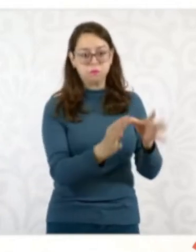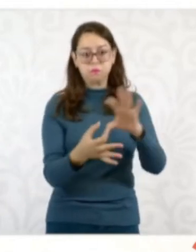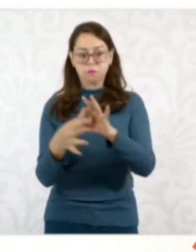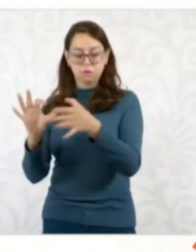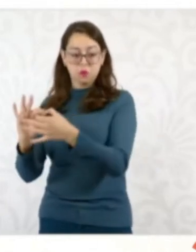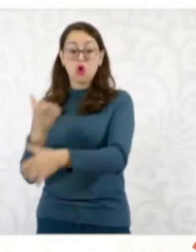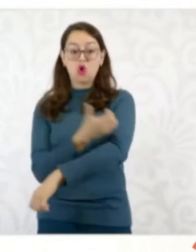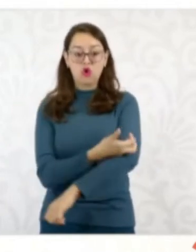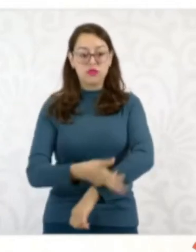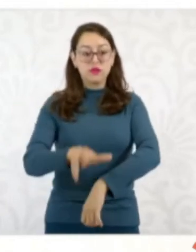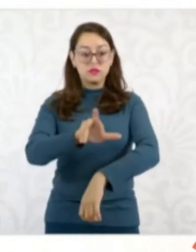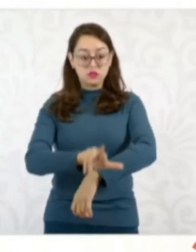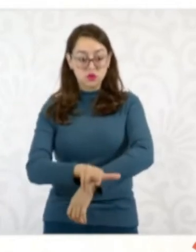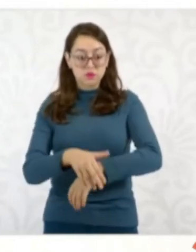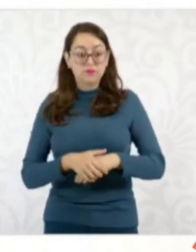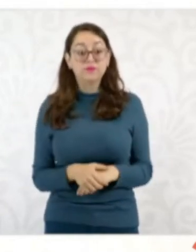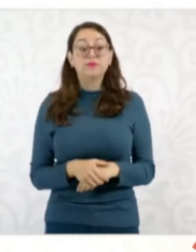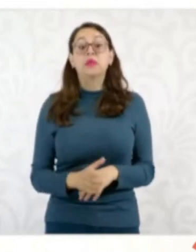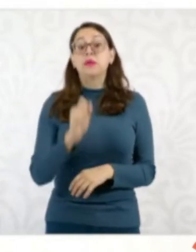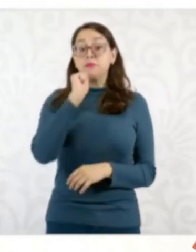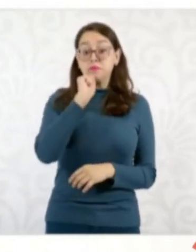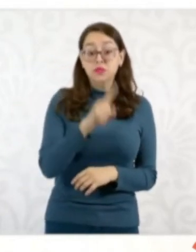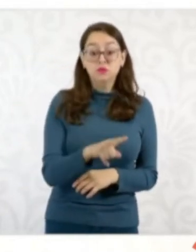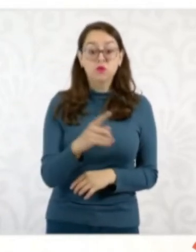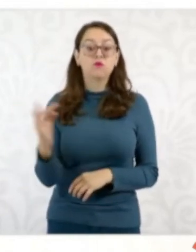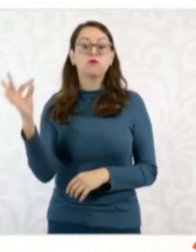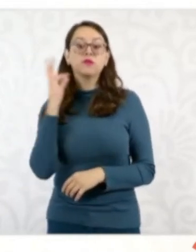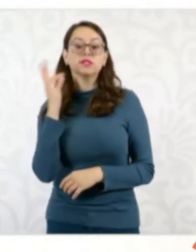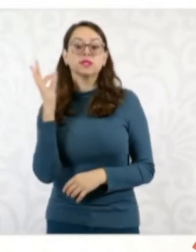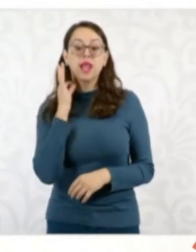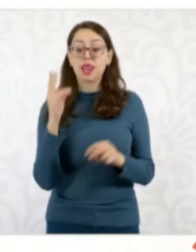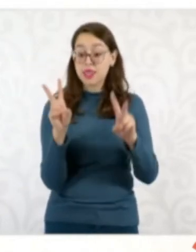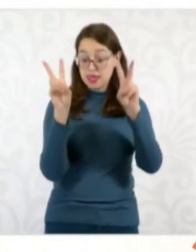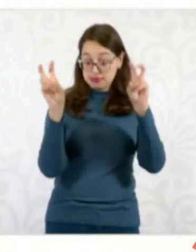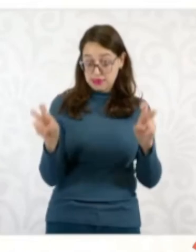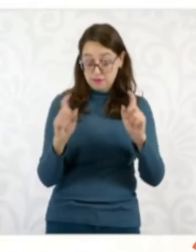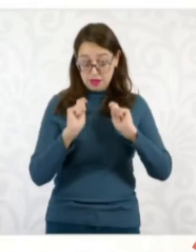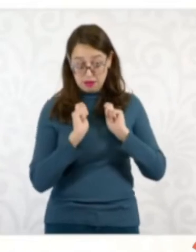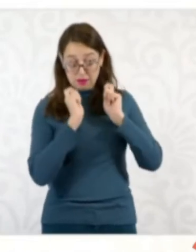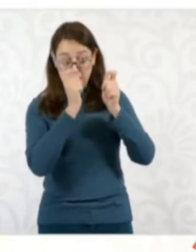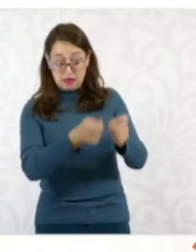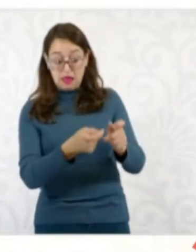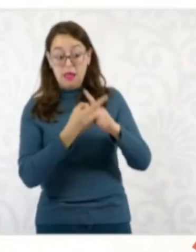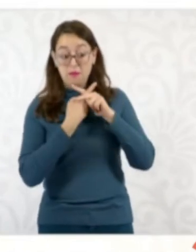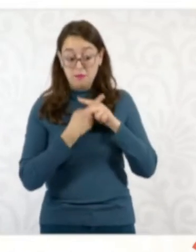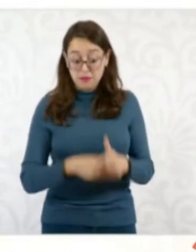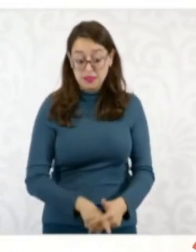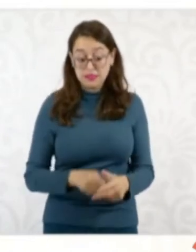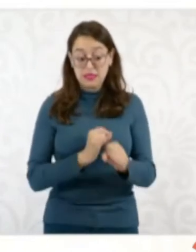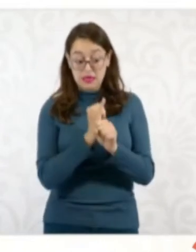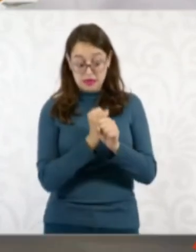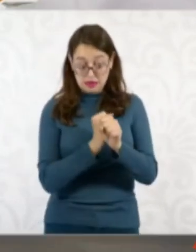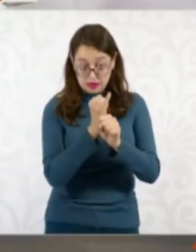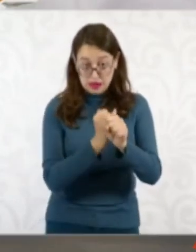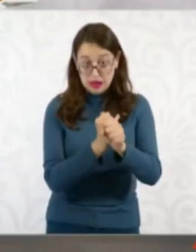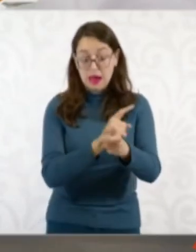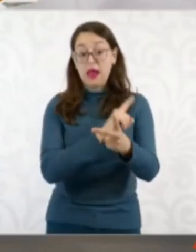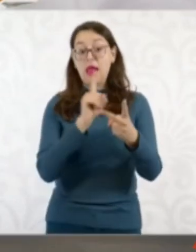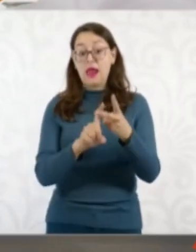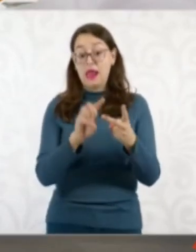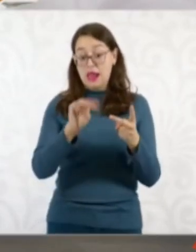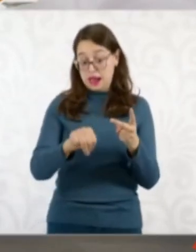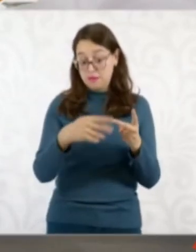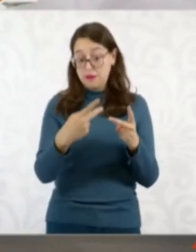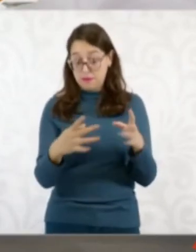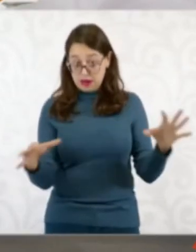establece que la unidad o fiscalía especializada que hubieran iniciado la investigación, así como el Ministerio Público adscrito a